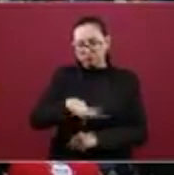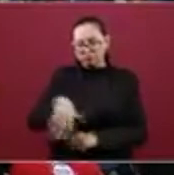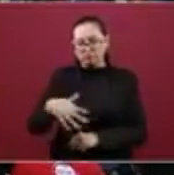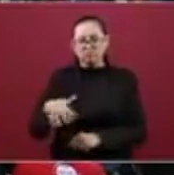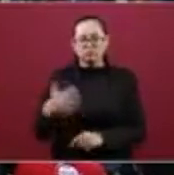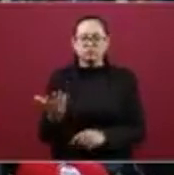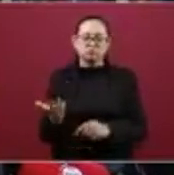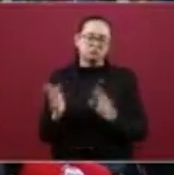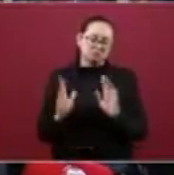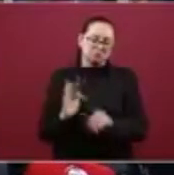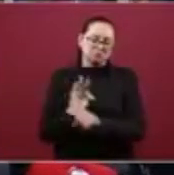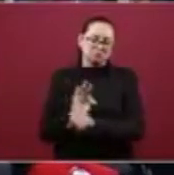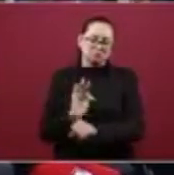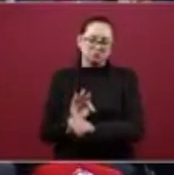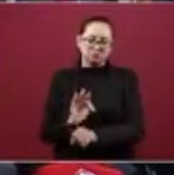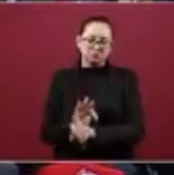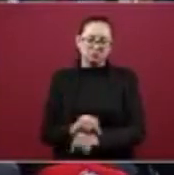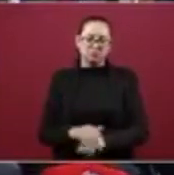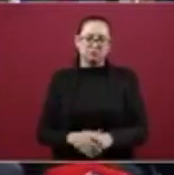está protegiendo.